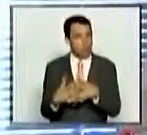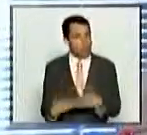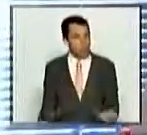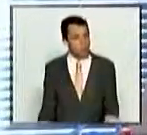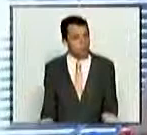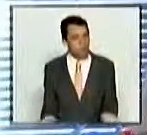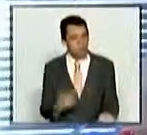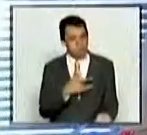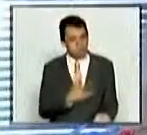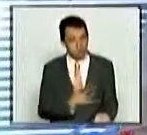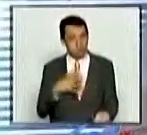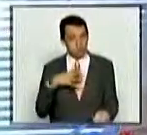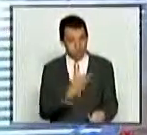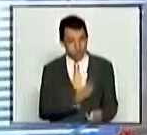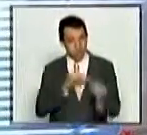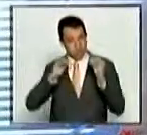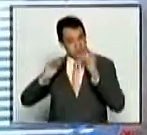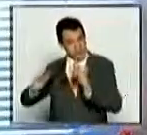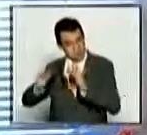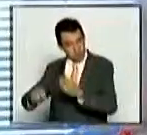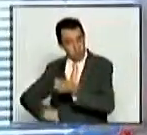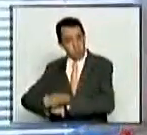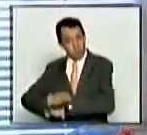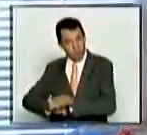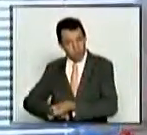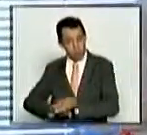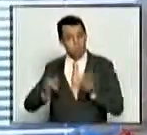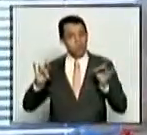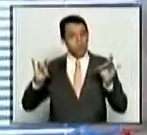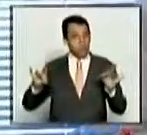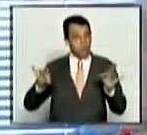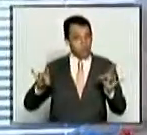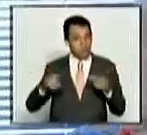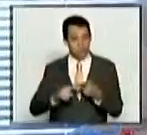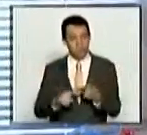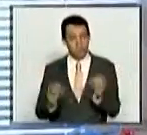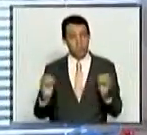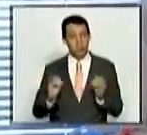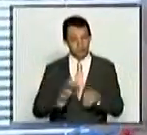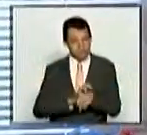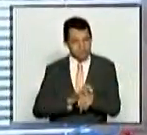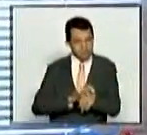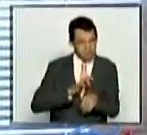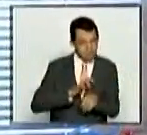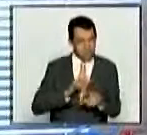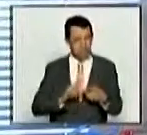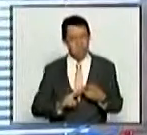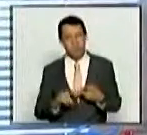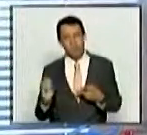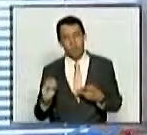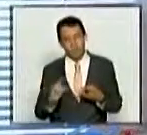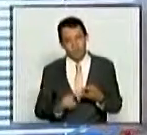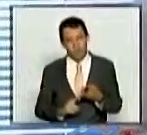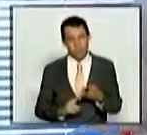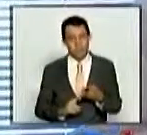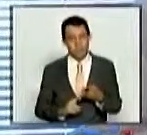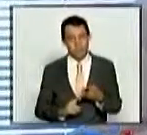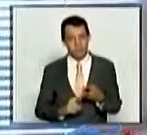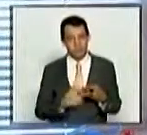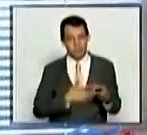que nosotros realizamos, donde podemos manejar su dolor, podemos manejar su inflamación, podemos manejar